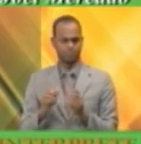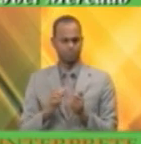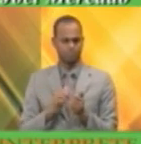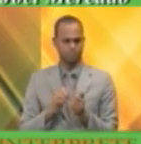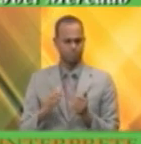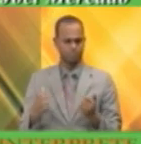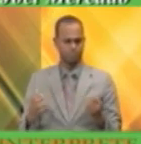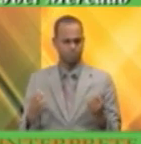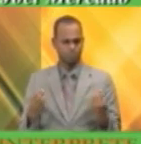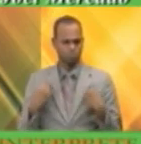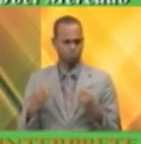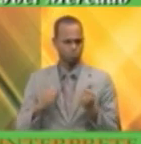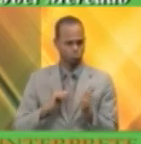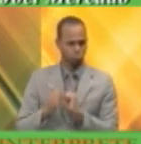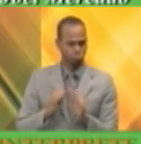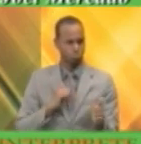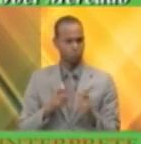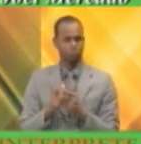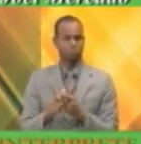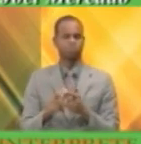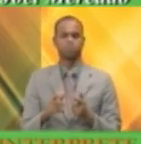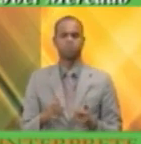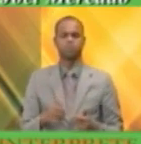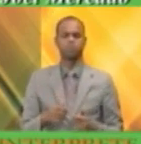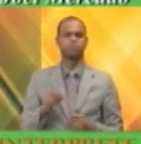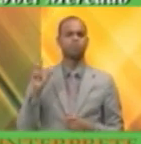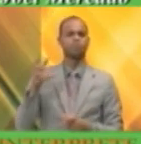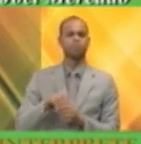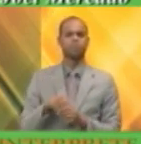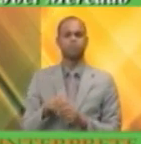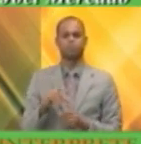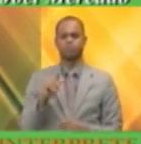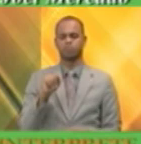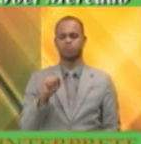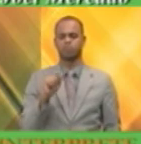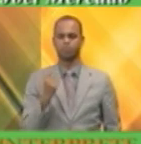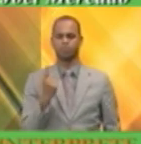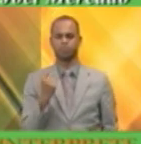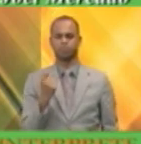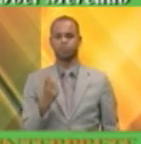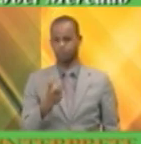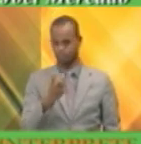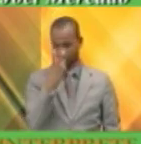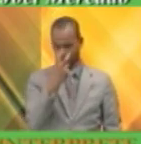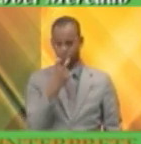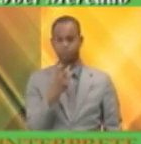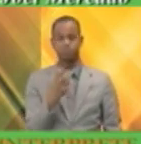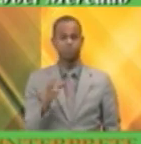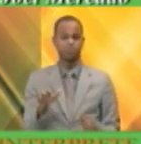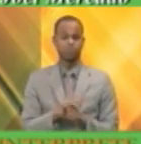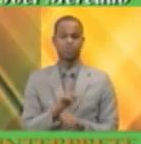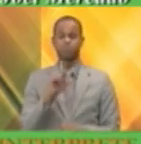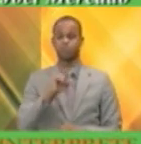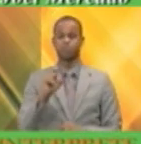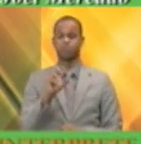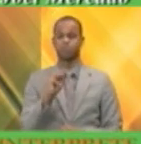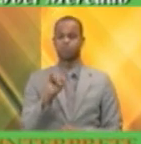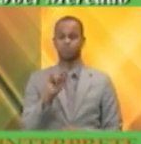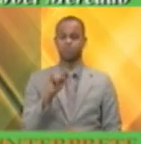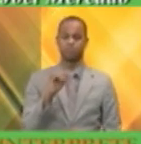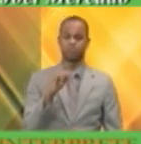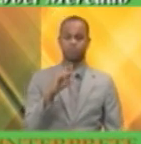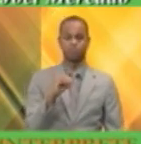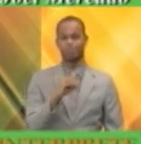dos. El primero es un categoría T11, ciego total, en 100 metros y 200